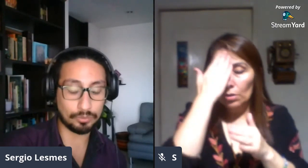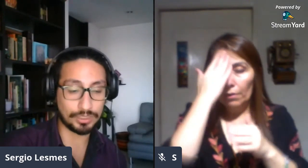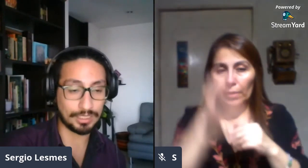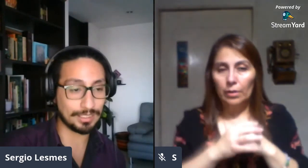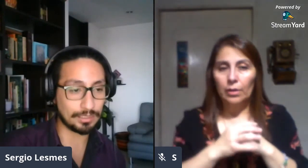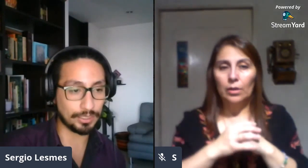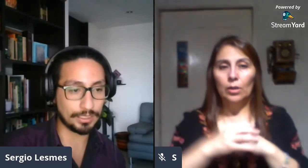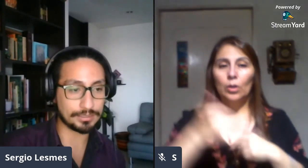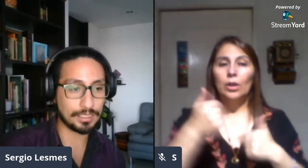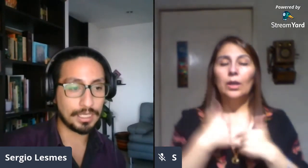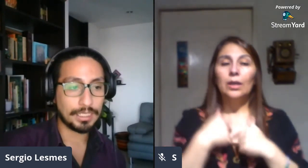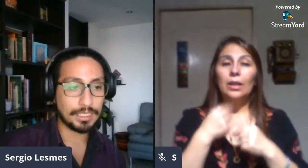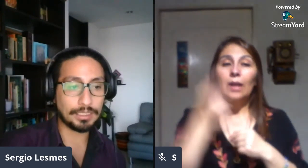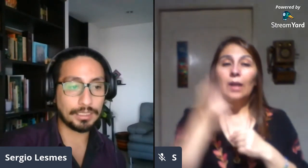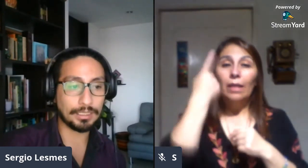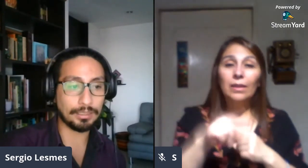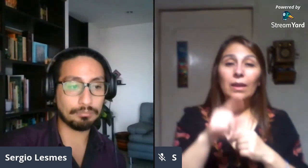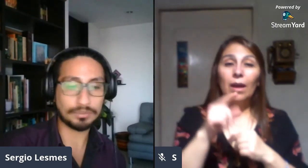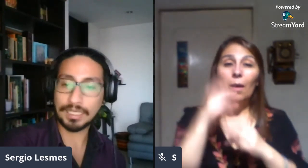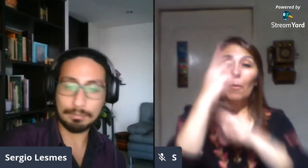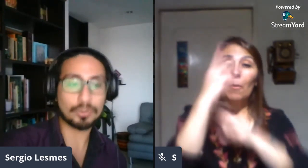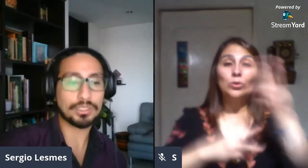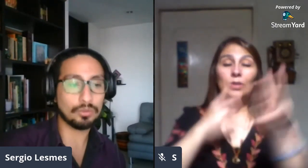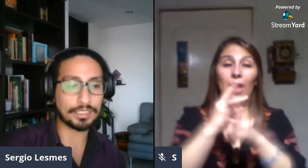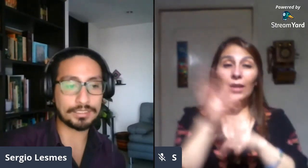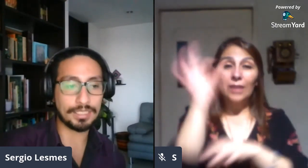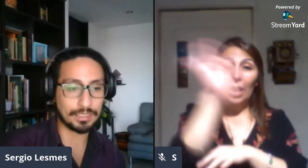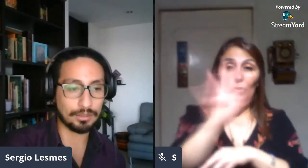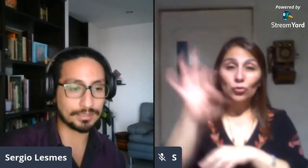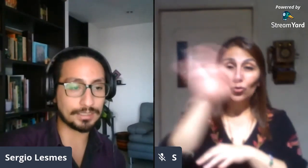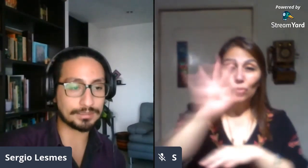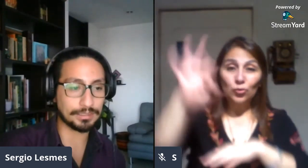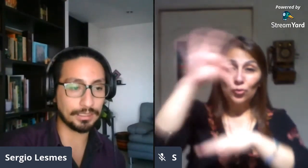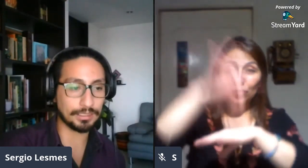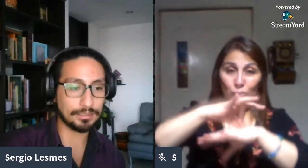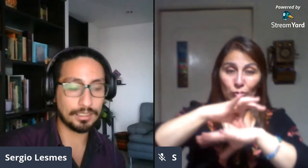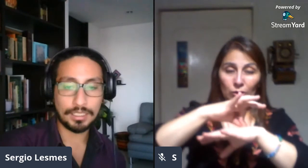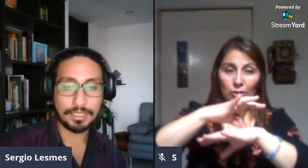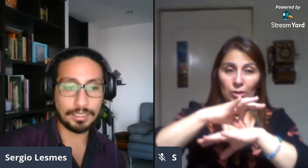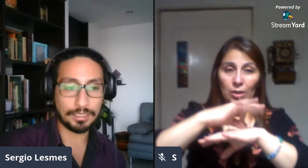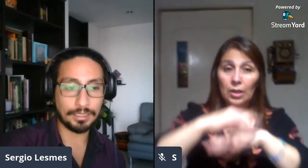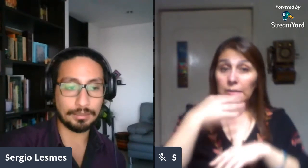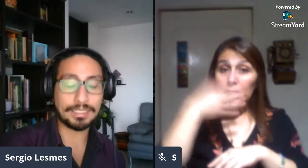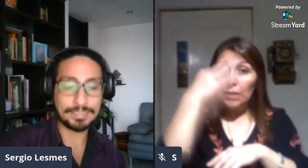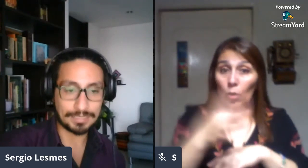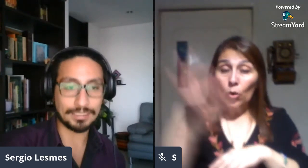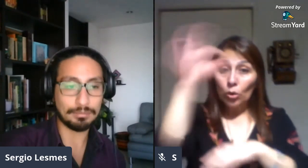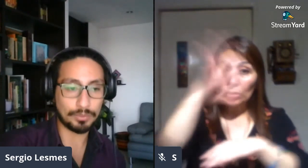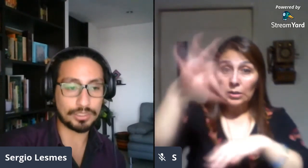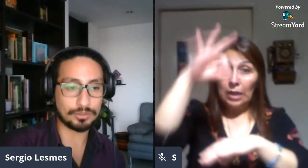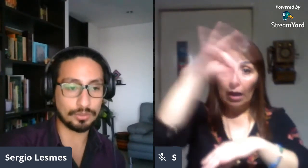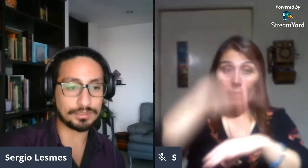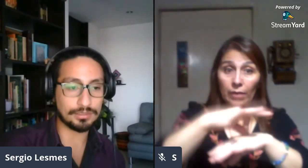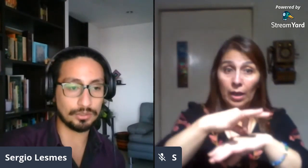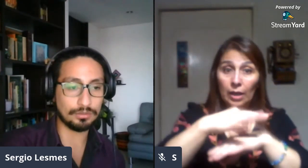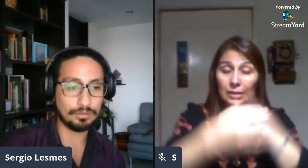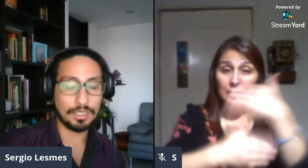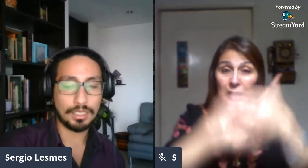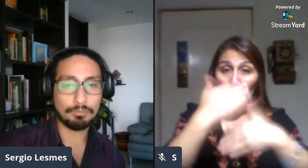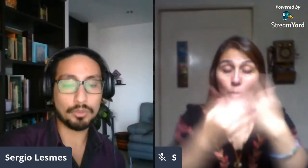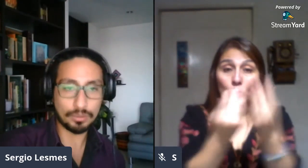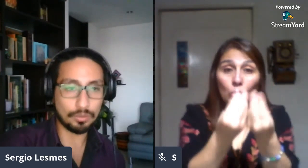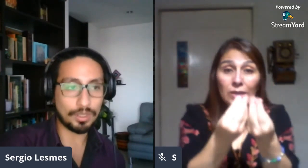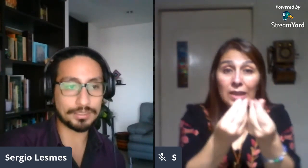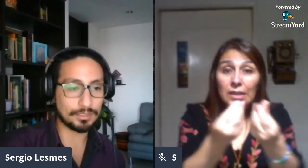hoy es el día mundial de las abejas, y tengan por seguro que si las abejas se extinguen, que ya están en proceso de